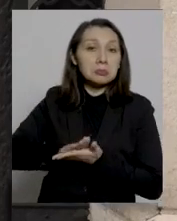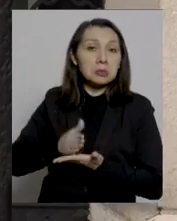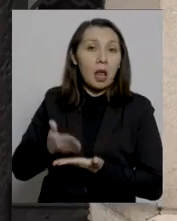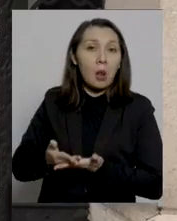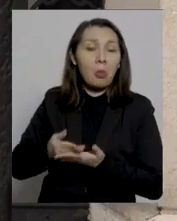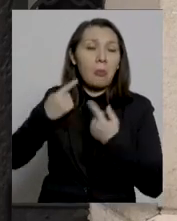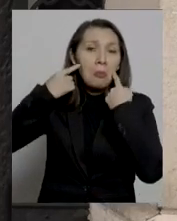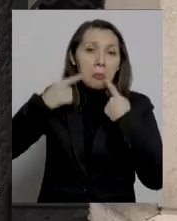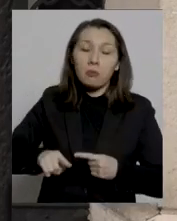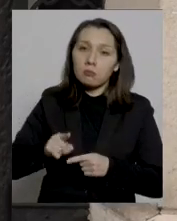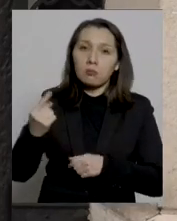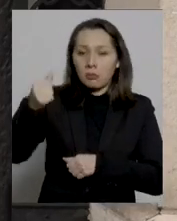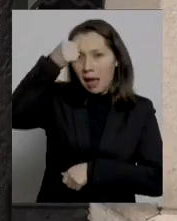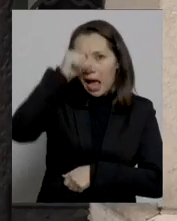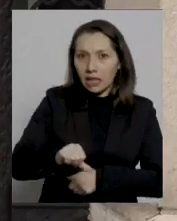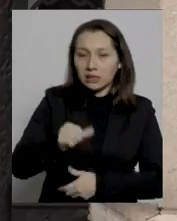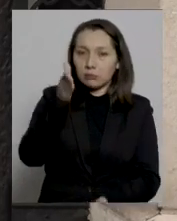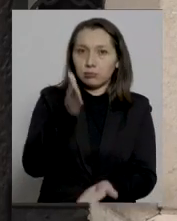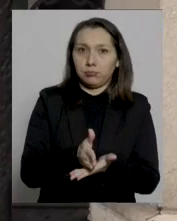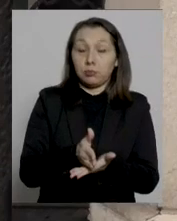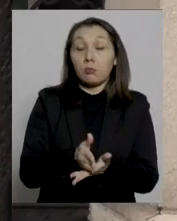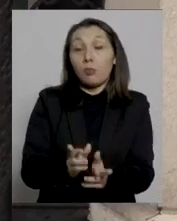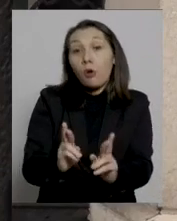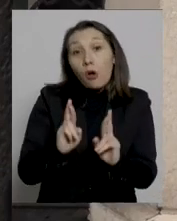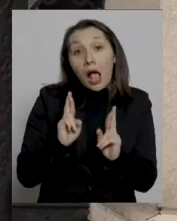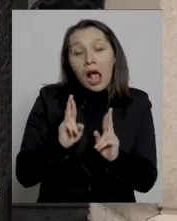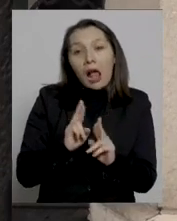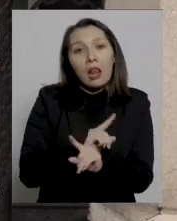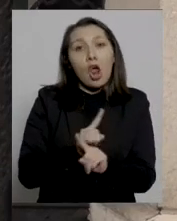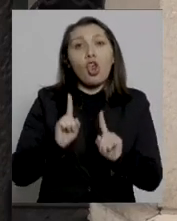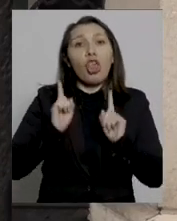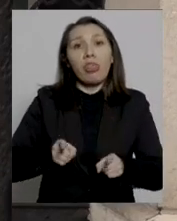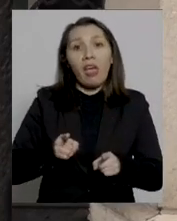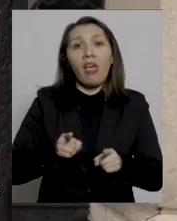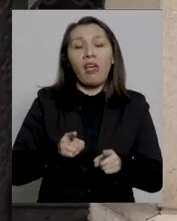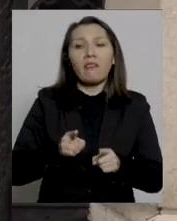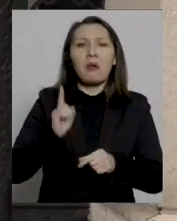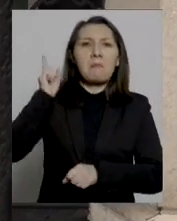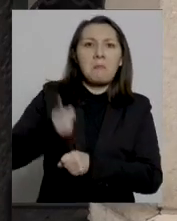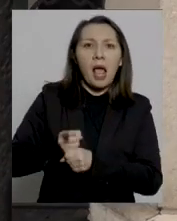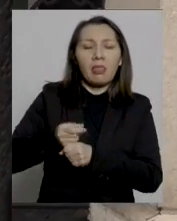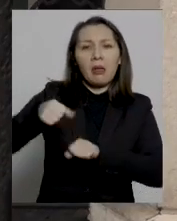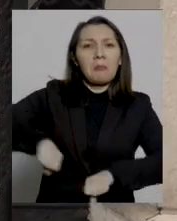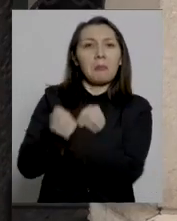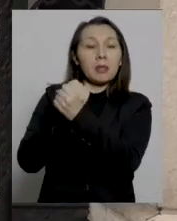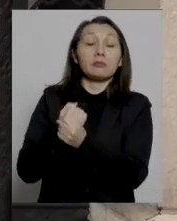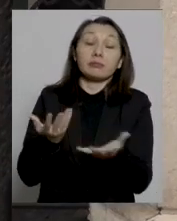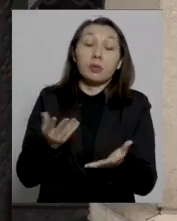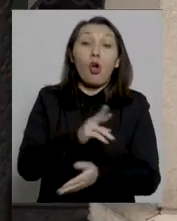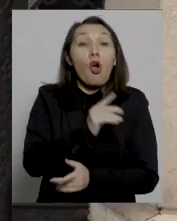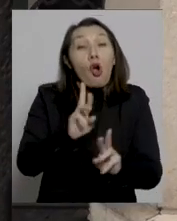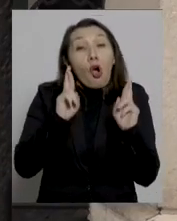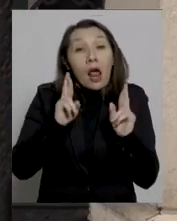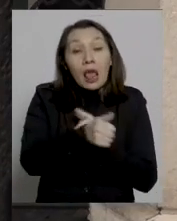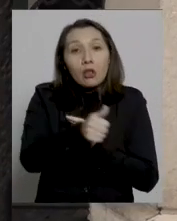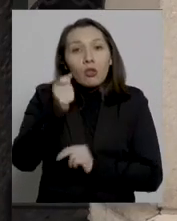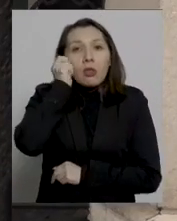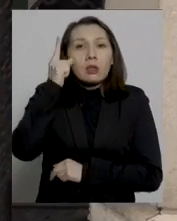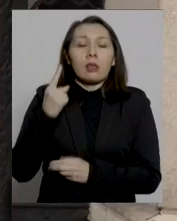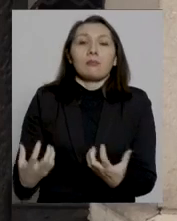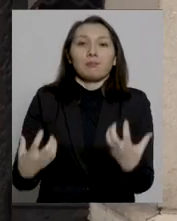ser sancionados con dureza. Ojalá no tuviésemos que tomar ese tipo de disposiciones y que todos entendiésemos que es